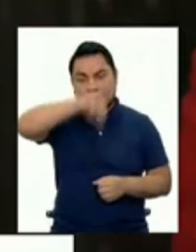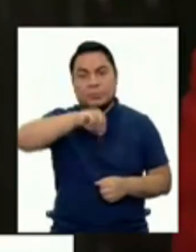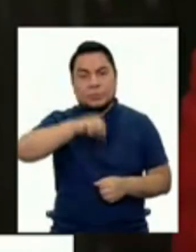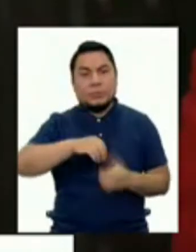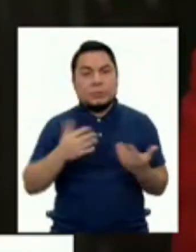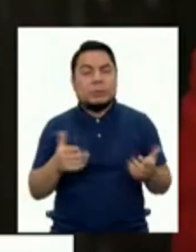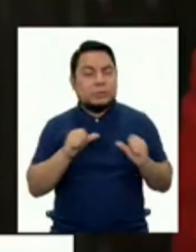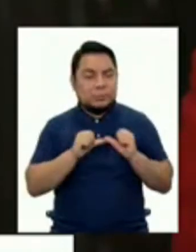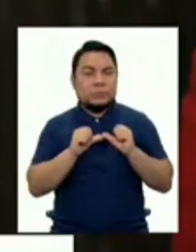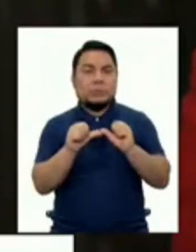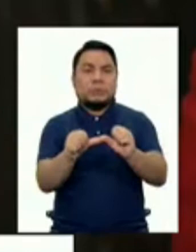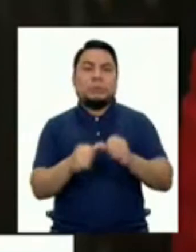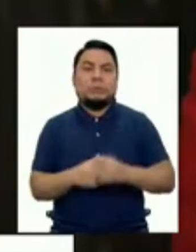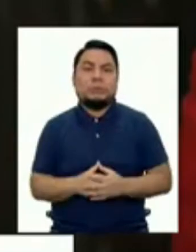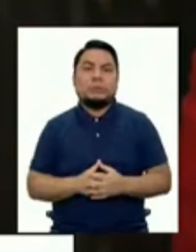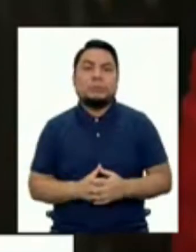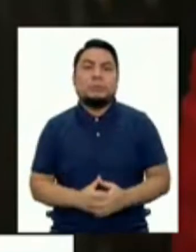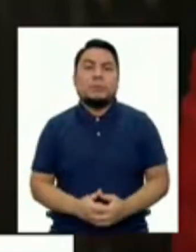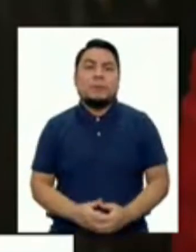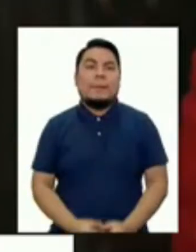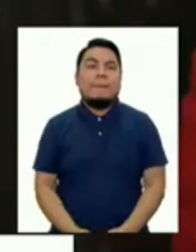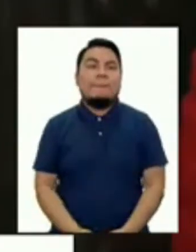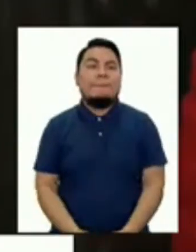y es permanente.